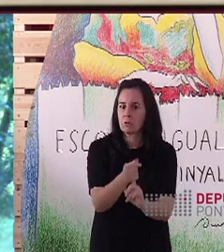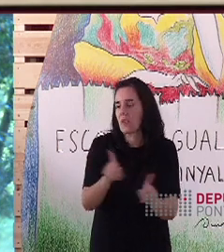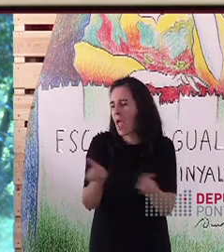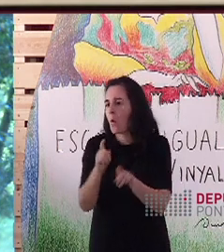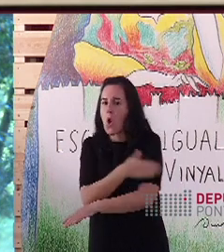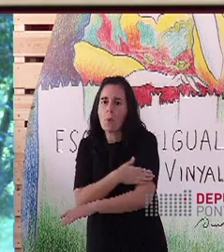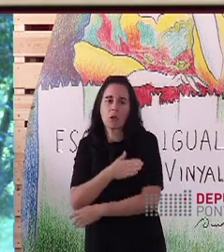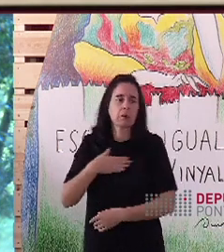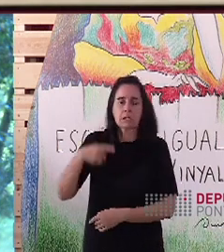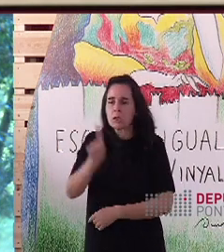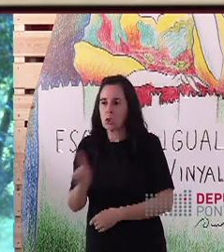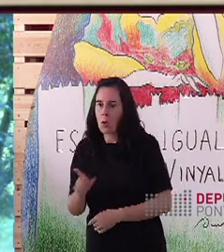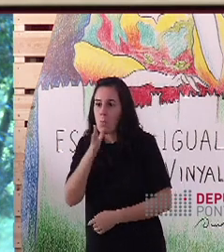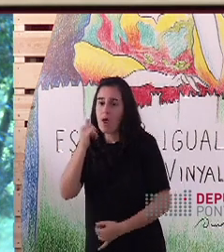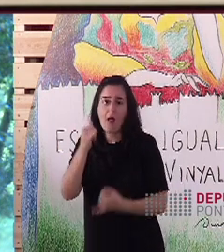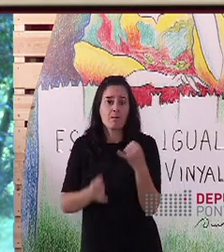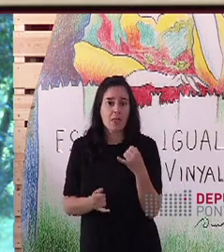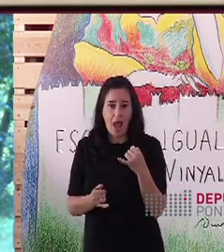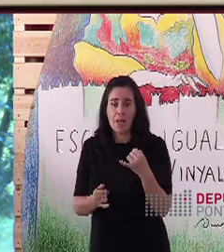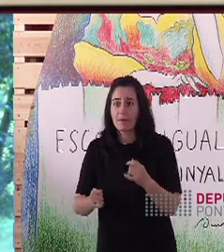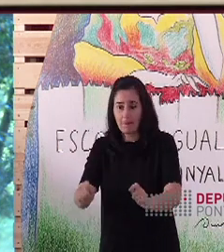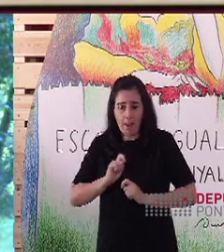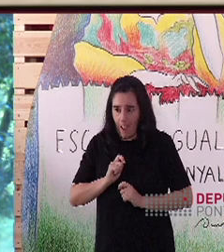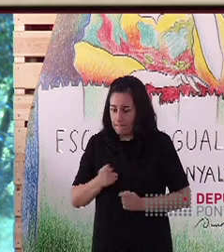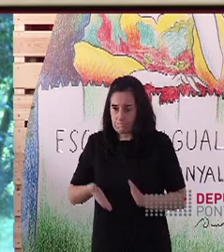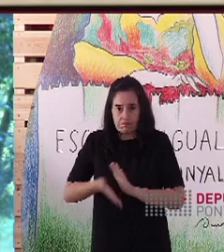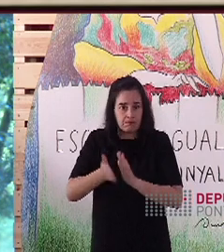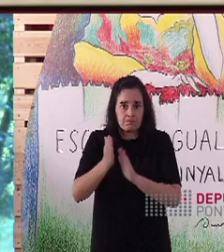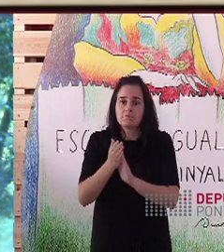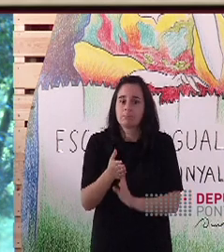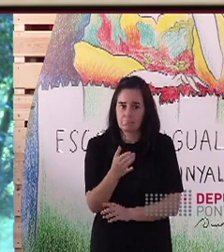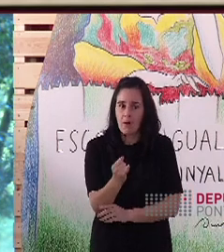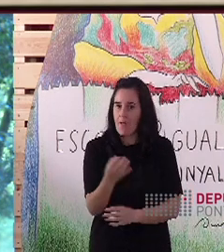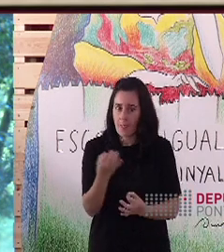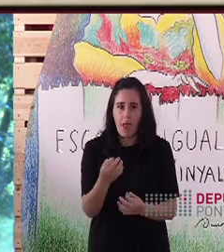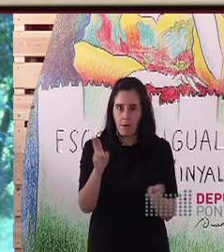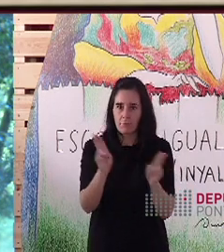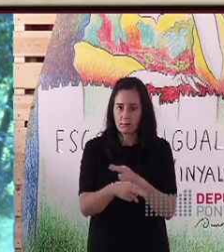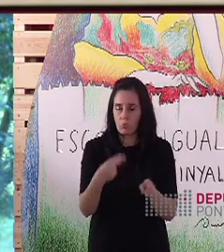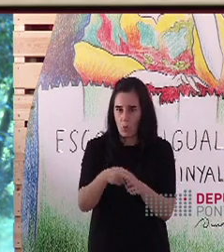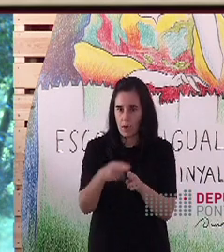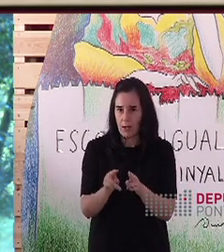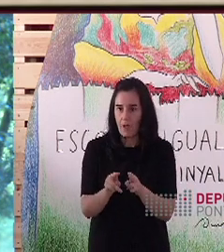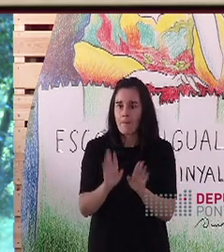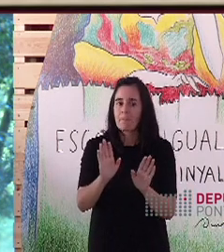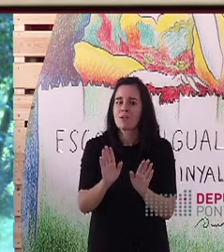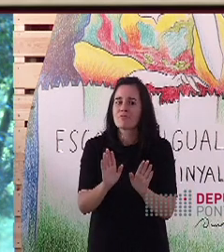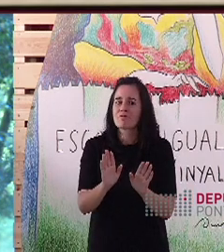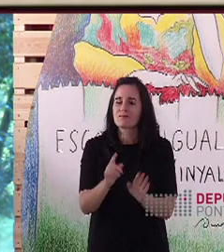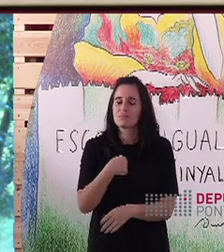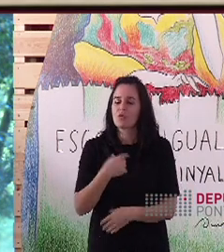brutalidad de la realidad nos empuja a que se hagan, pero más allá de eso, yo no puedo dejar de